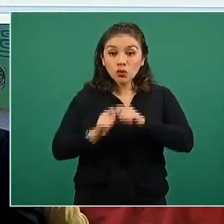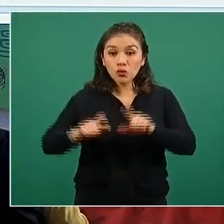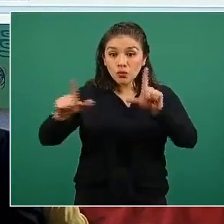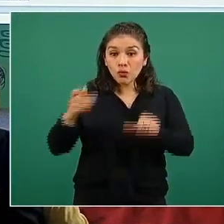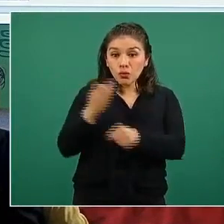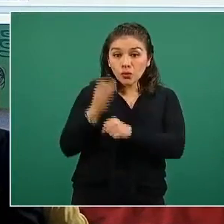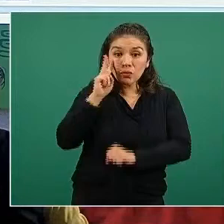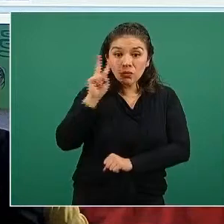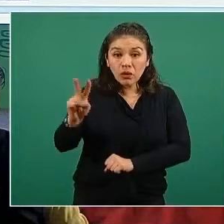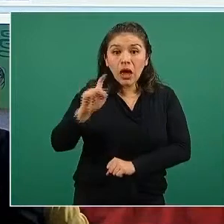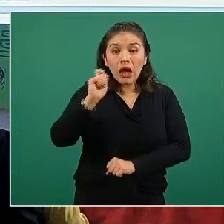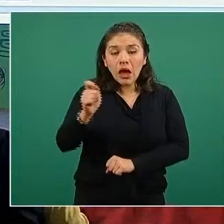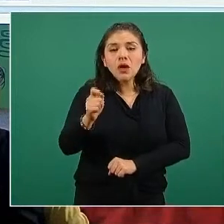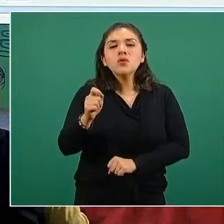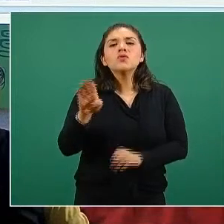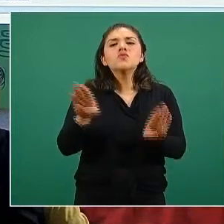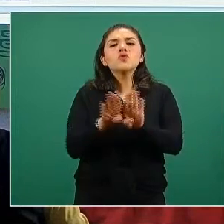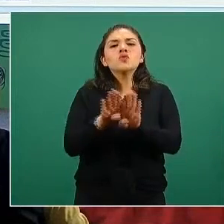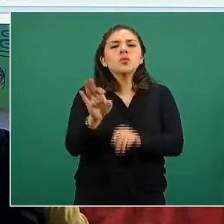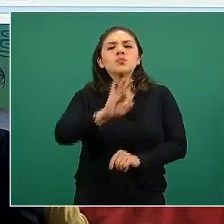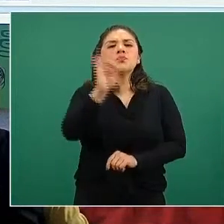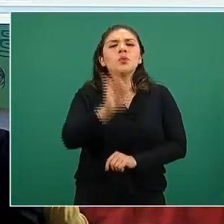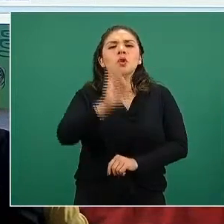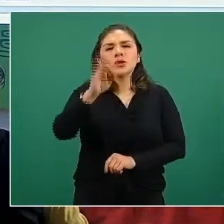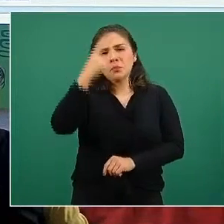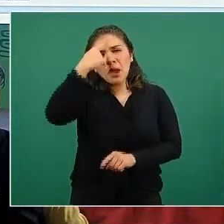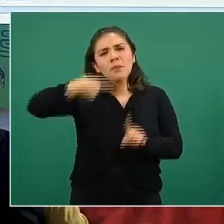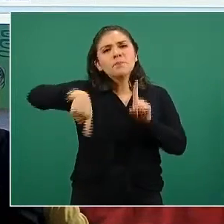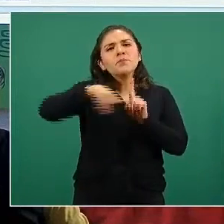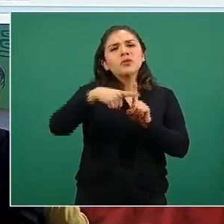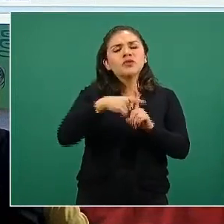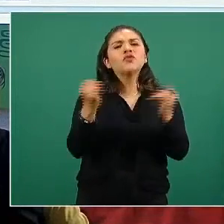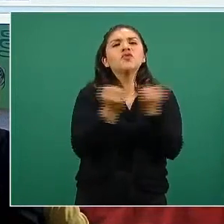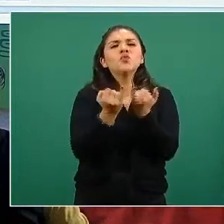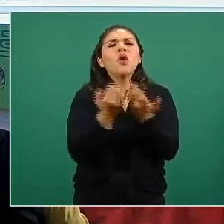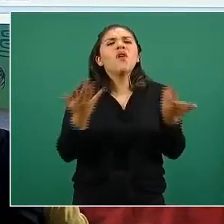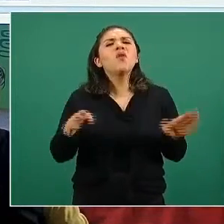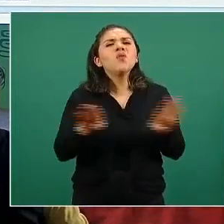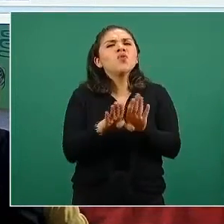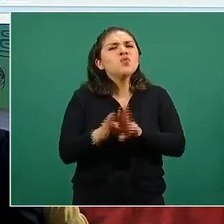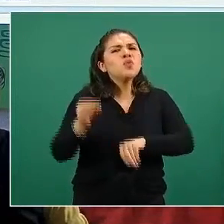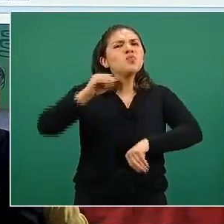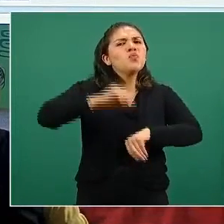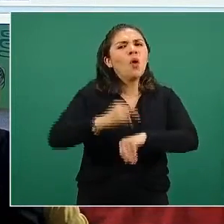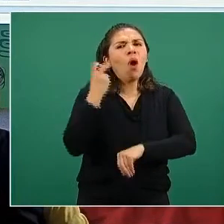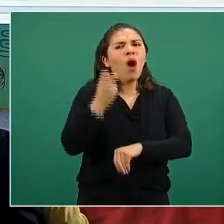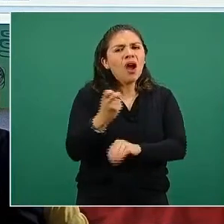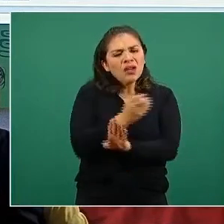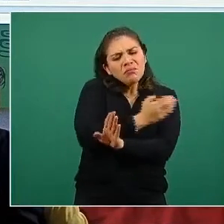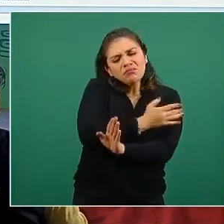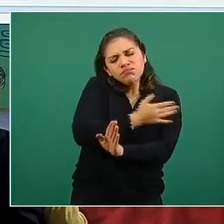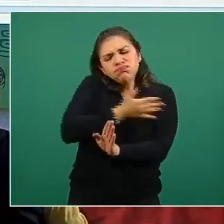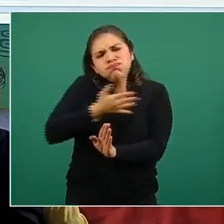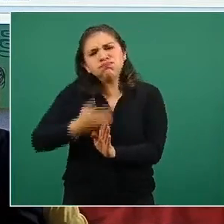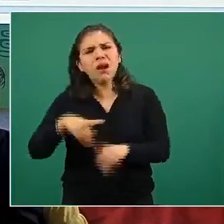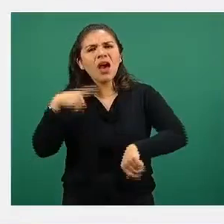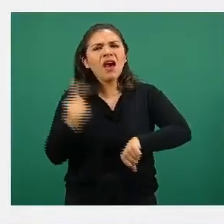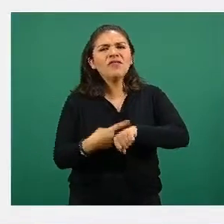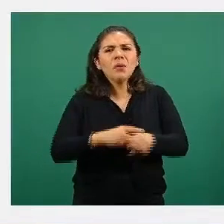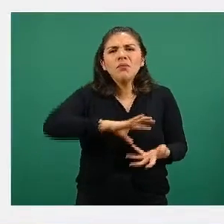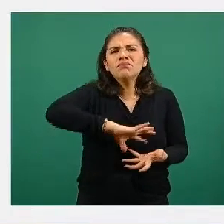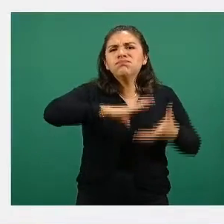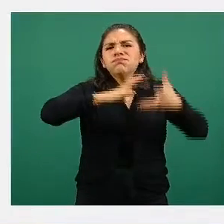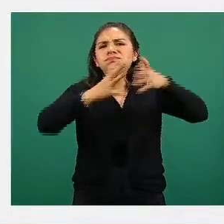diapositiva, graficamos el porcentaje de positividad y también cómo se ha comportado durante toda la epidemia.